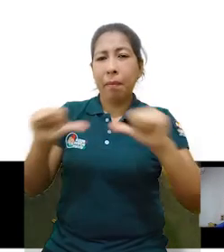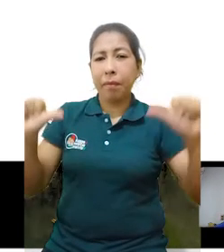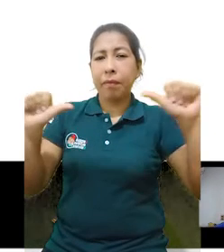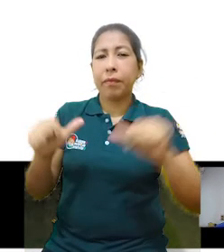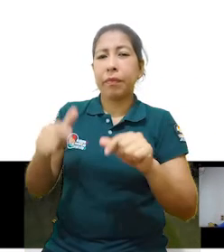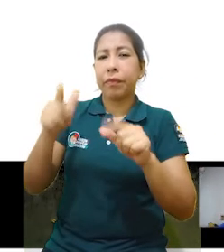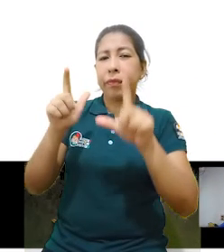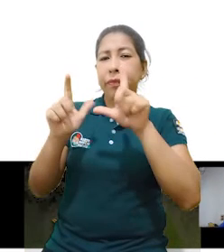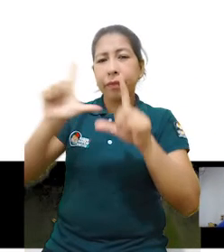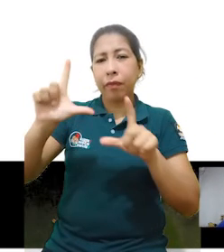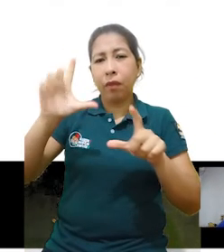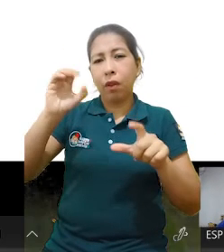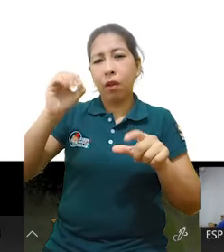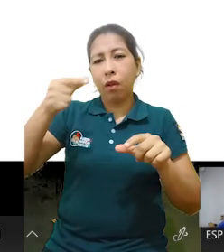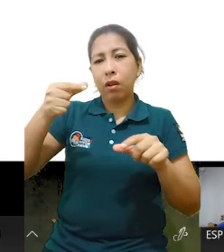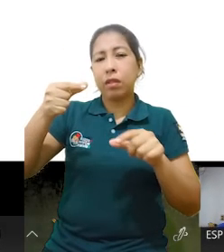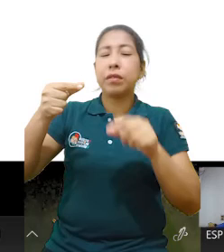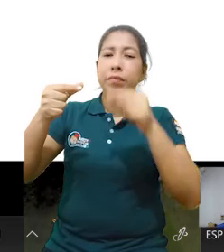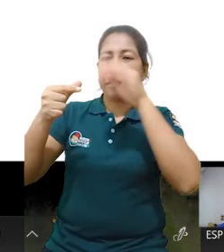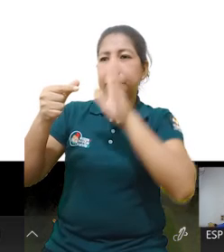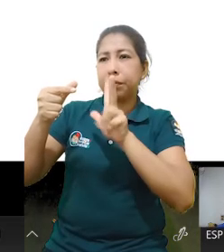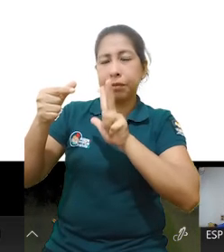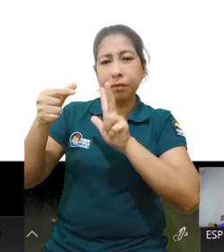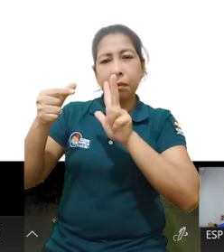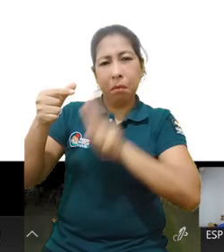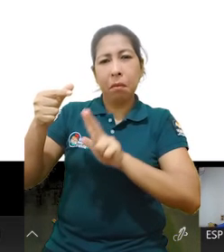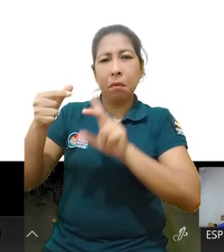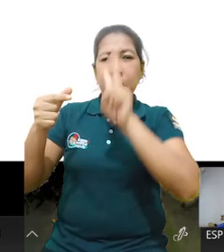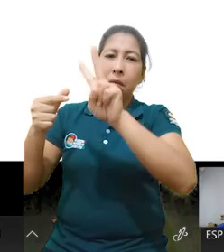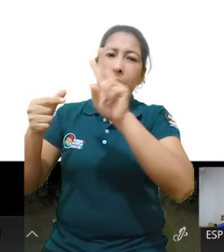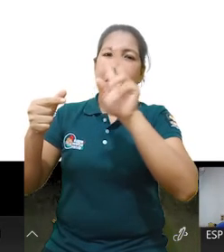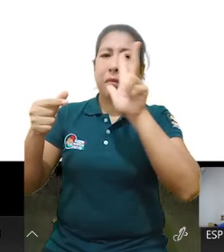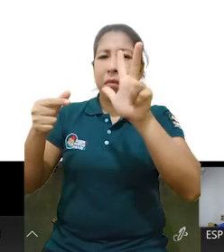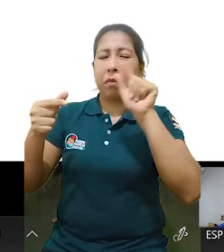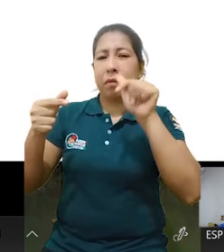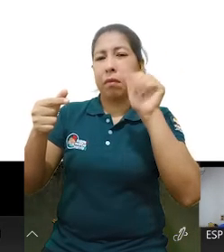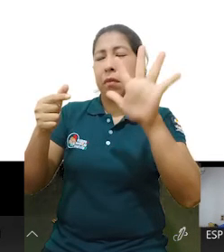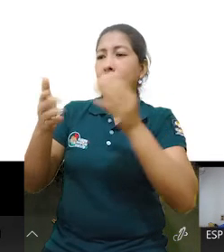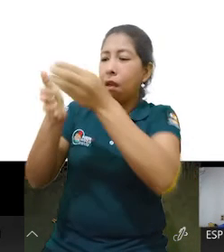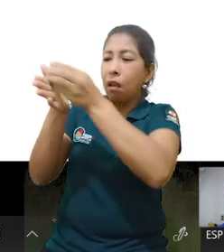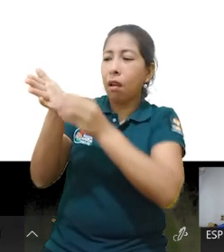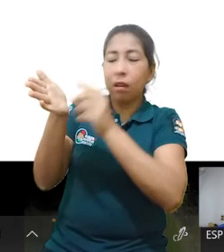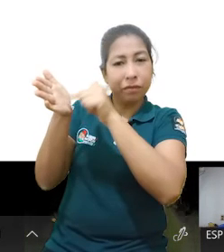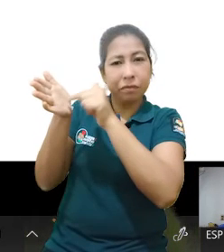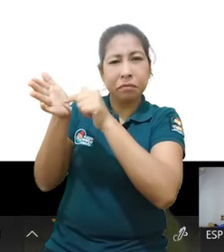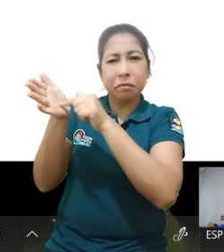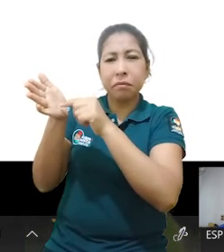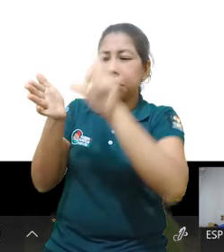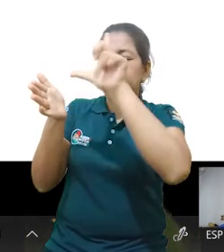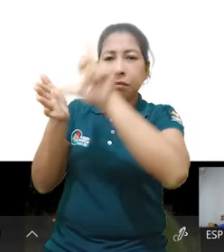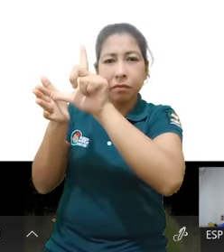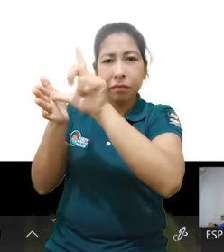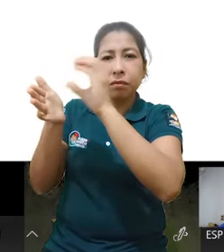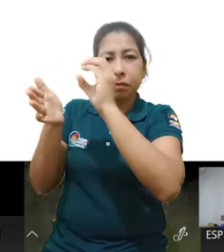base 3 de 23.5. Venimos a nuestra calculadora y anotamos logaritmo en